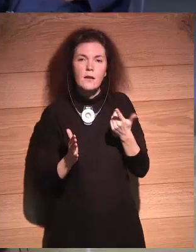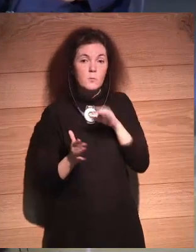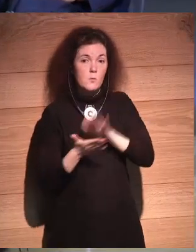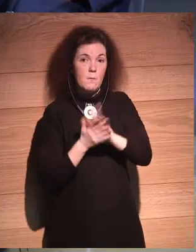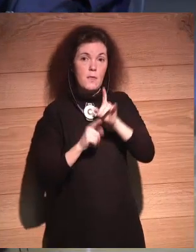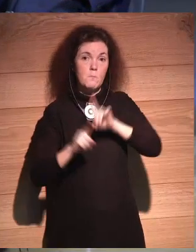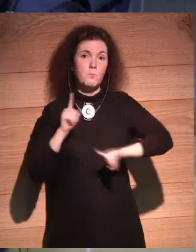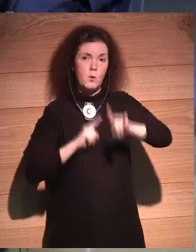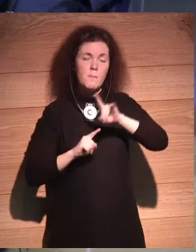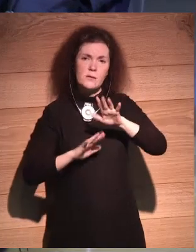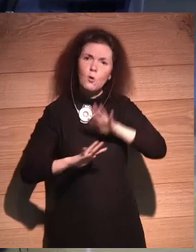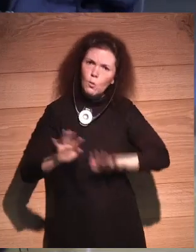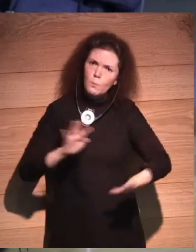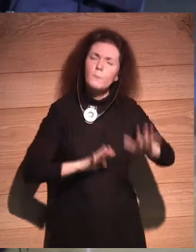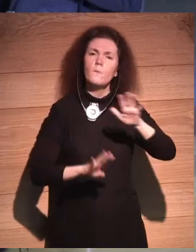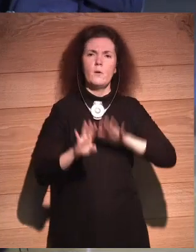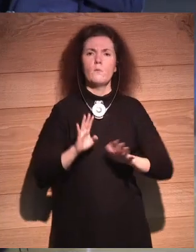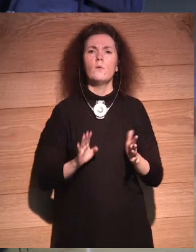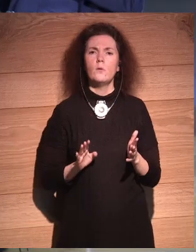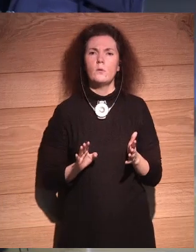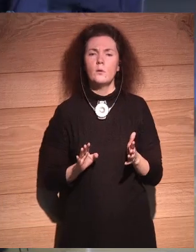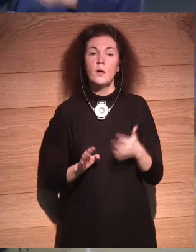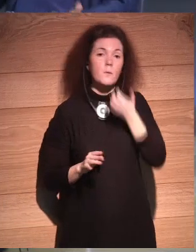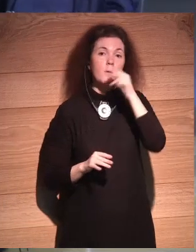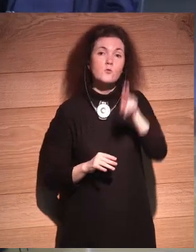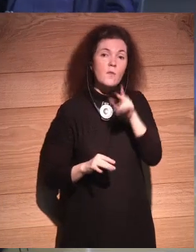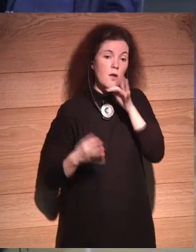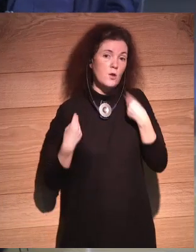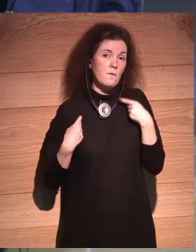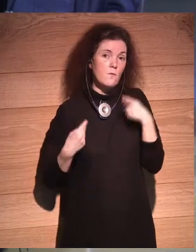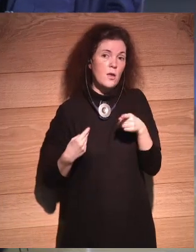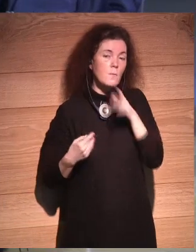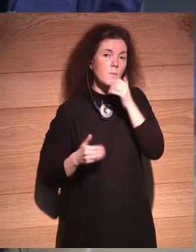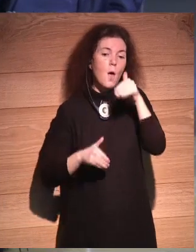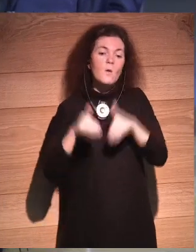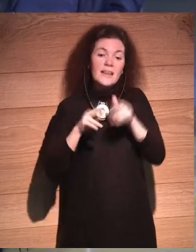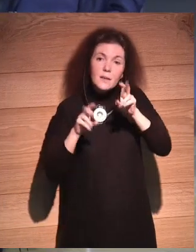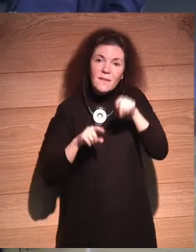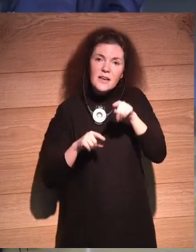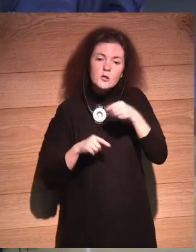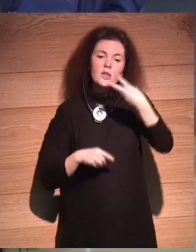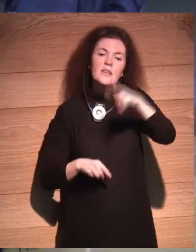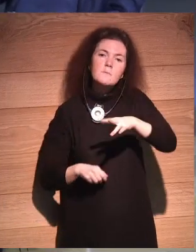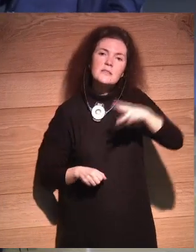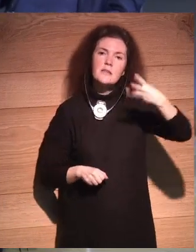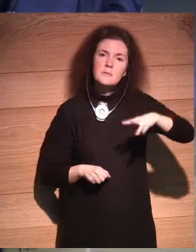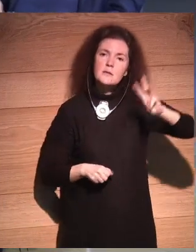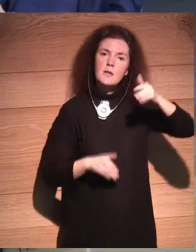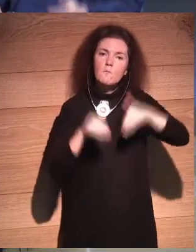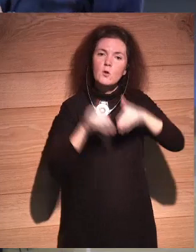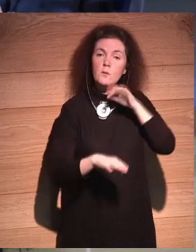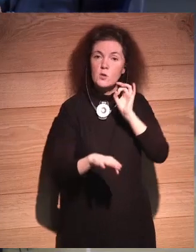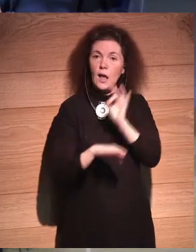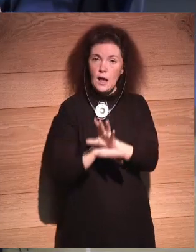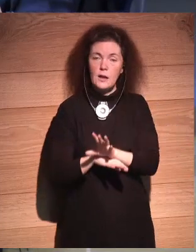hablamos de problemas realmente complejos. En Suiza, donde vivo ahora, por ejemplo, votamos sobre estos temas. Cada 3 meses votamos por